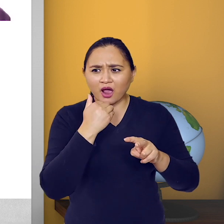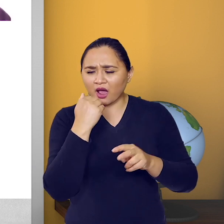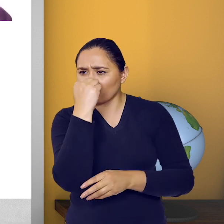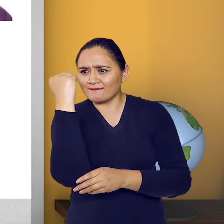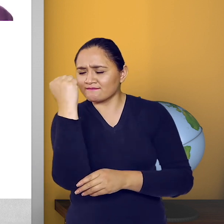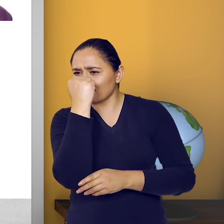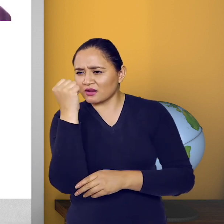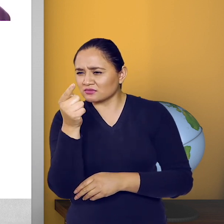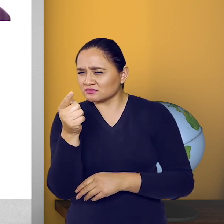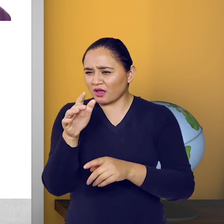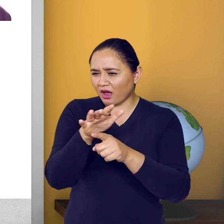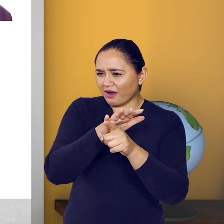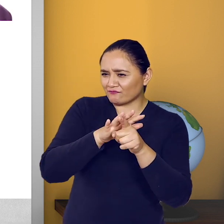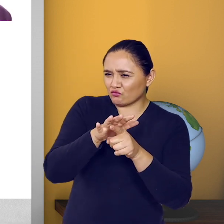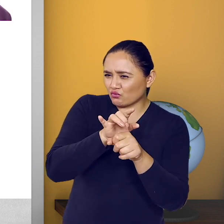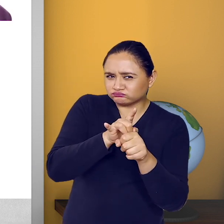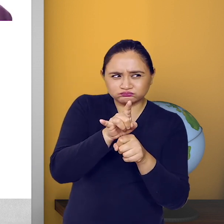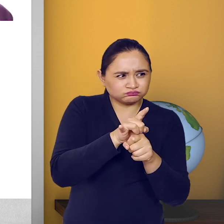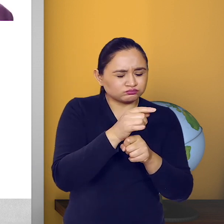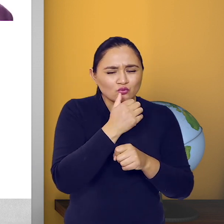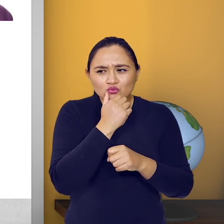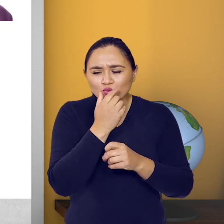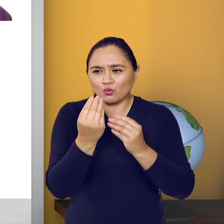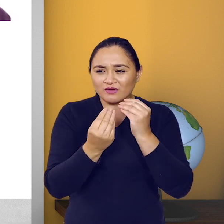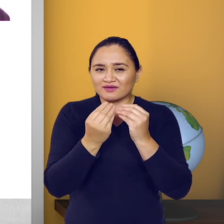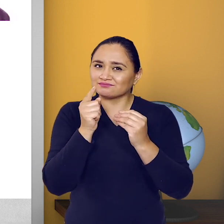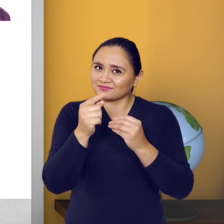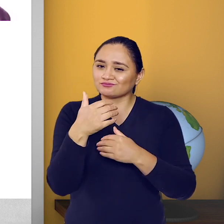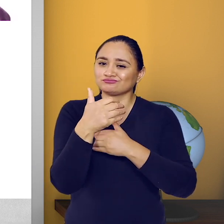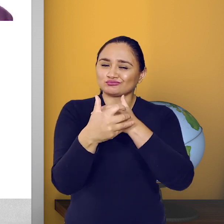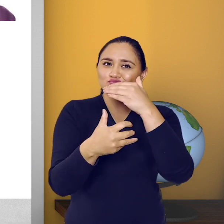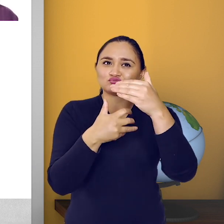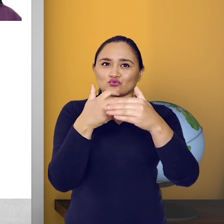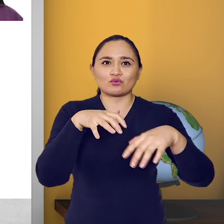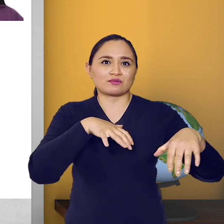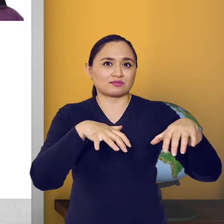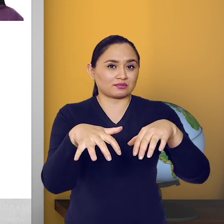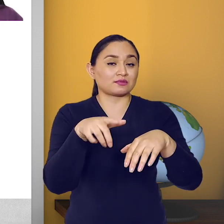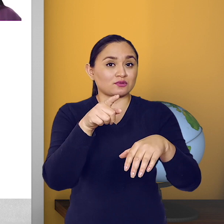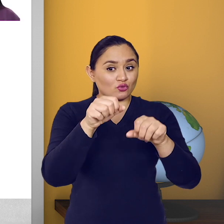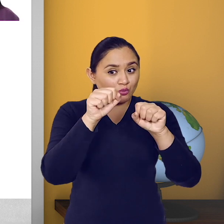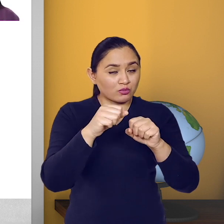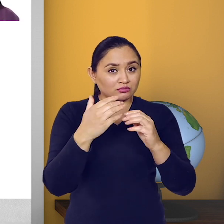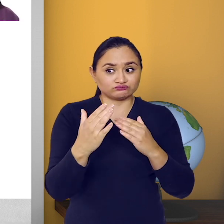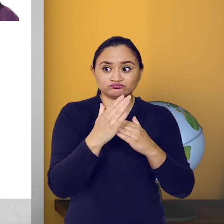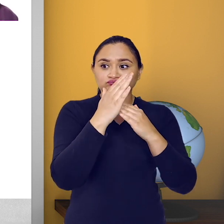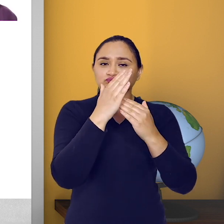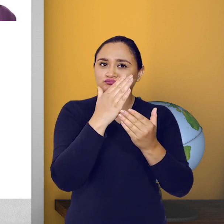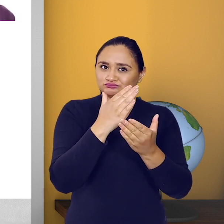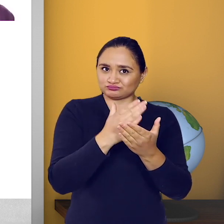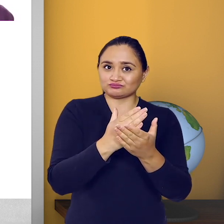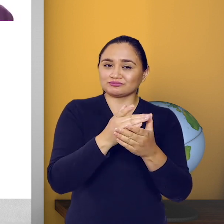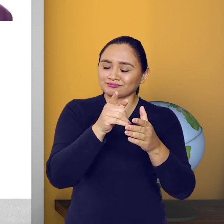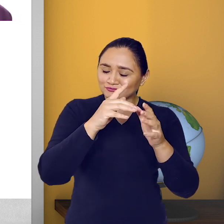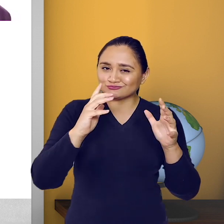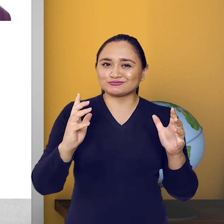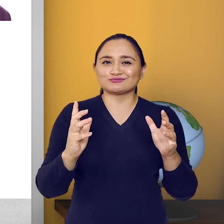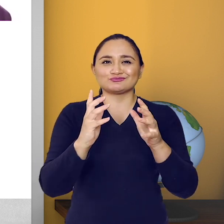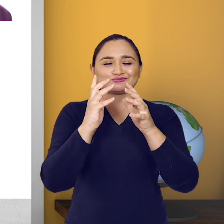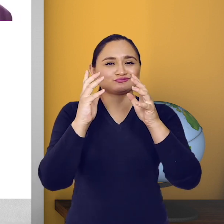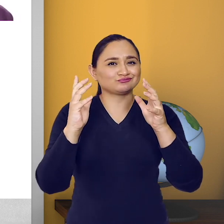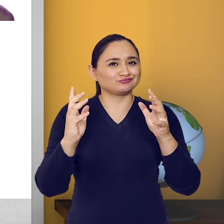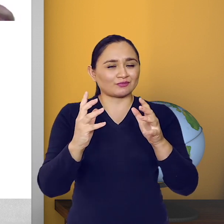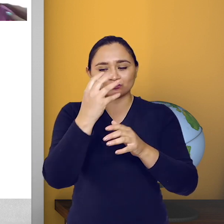y protocolos de actuación. Este es un mecanismo de prevención y promoción de la educación sexual